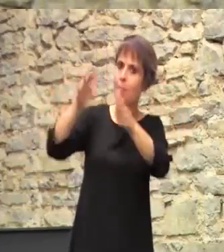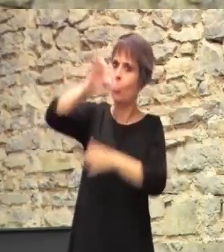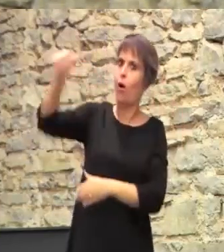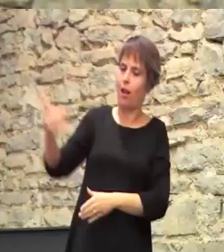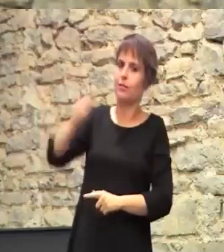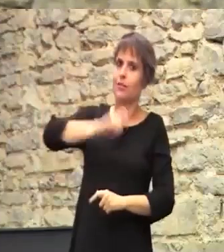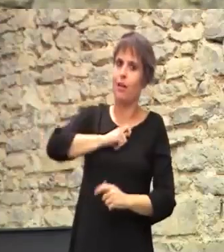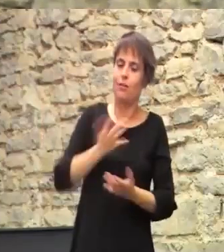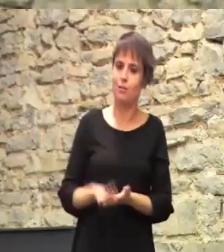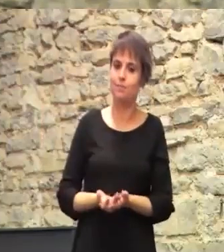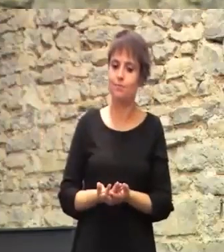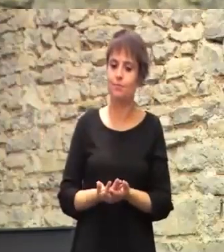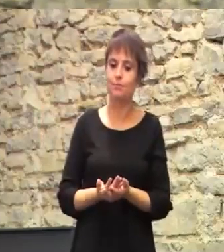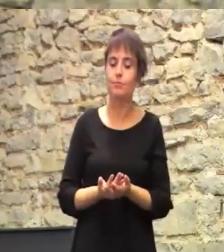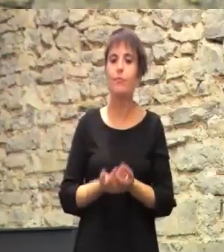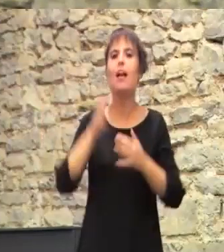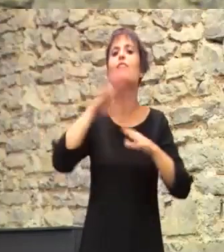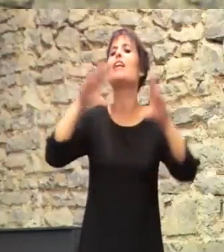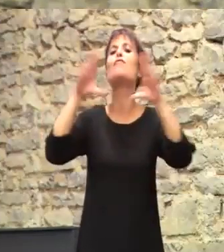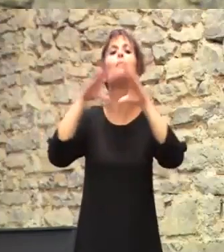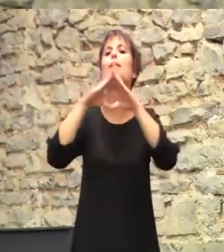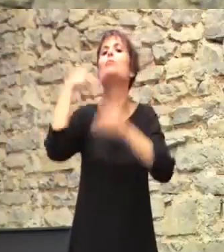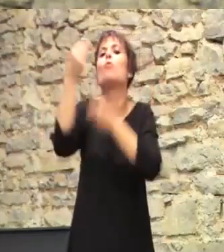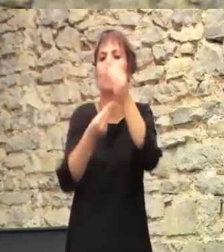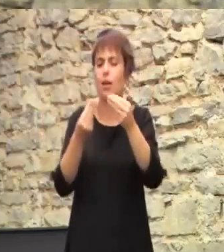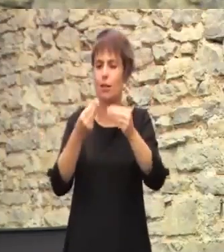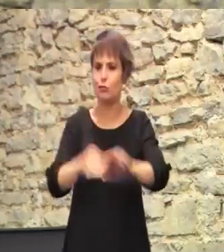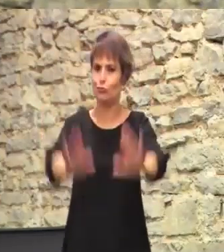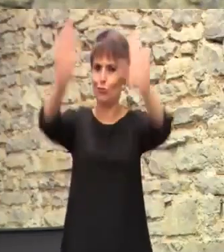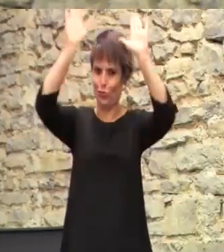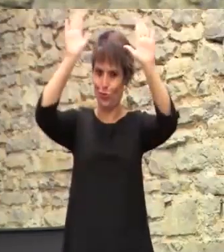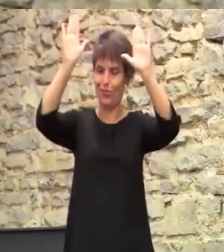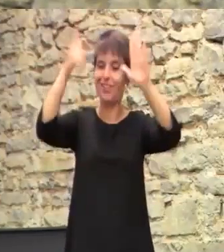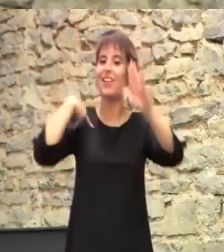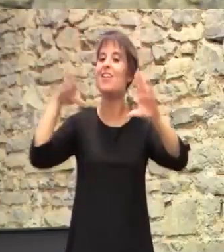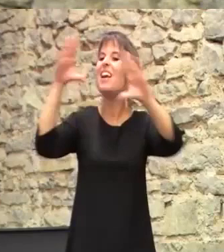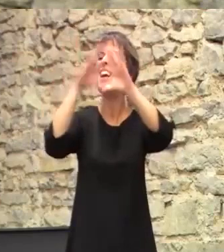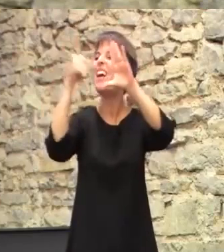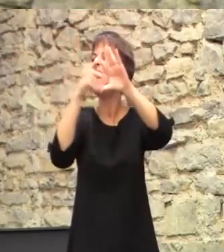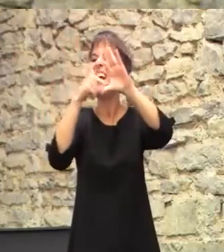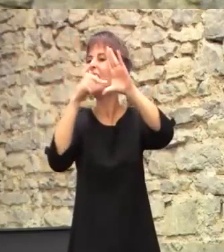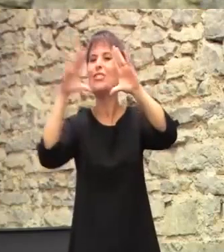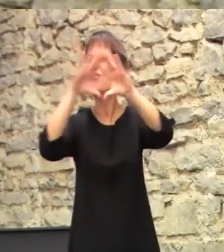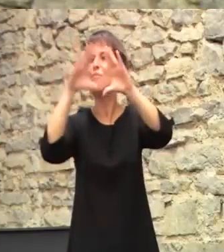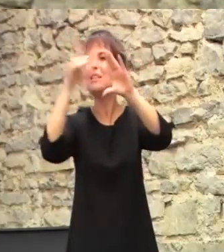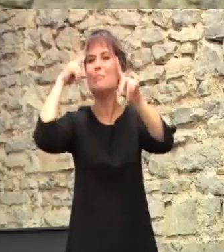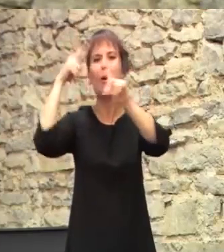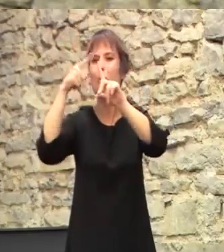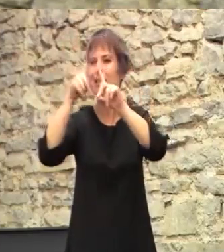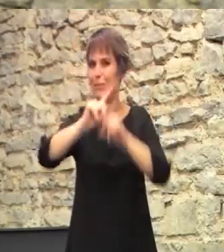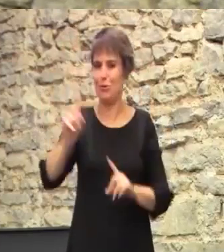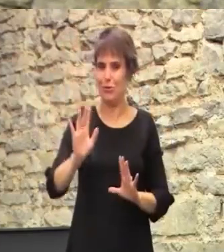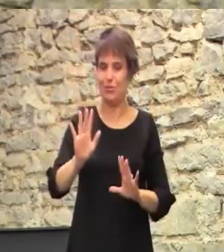pasa con esto el feminismo reacciona y dice momentito de esto no que era esto no se trata de esto